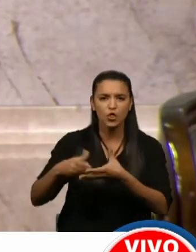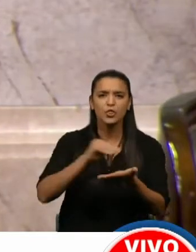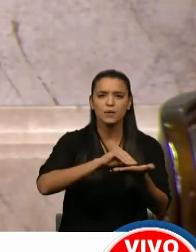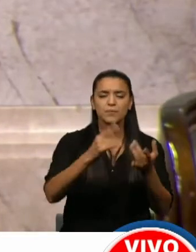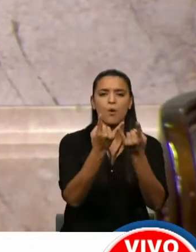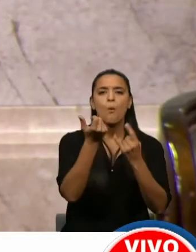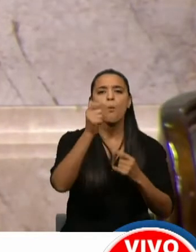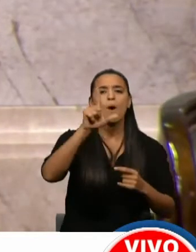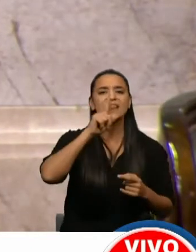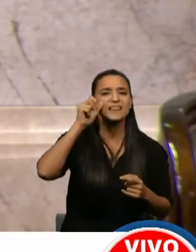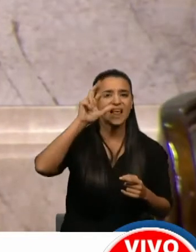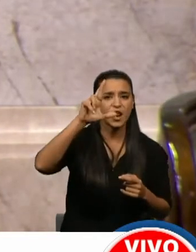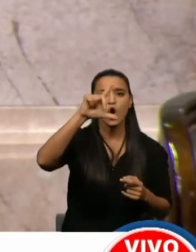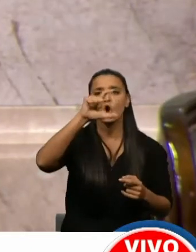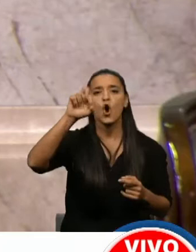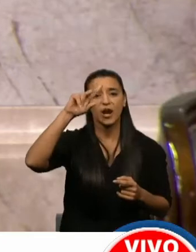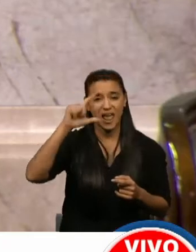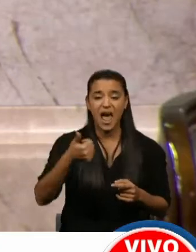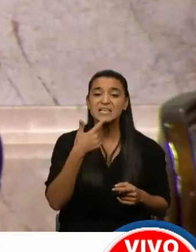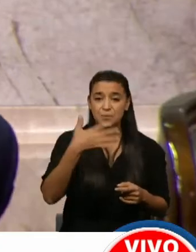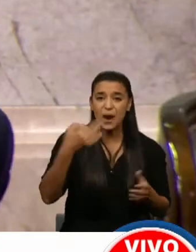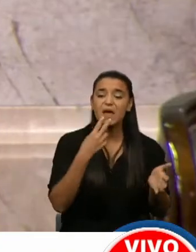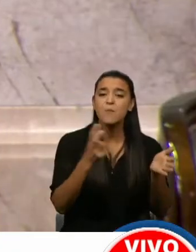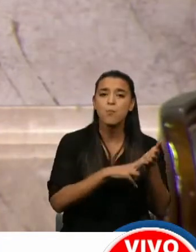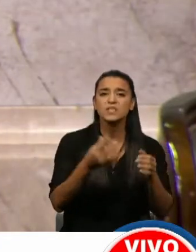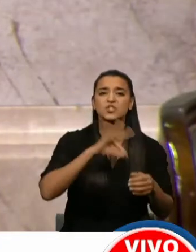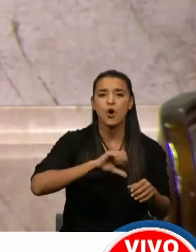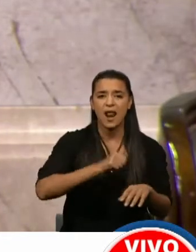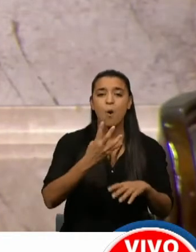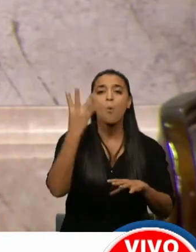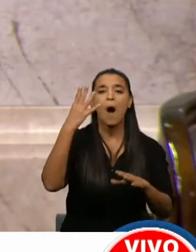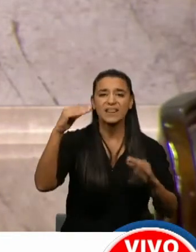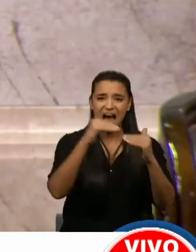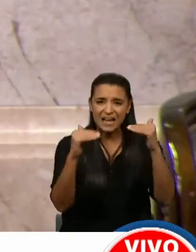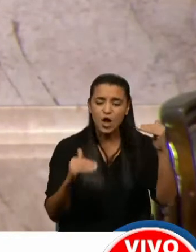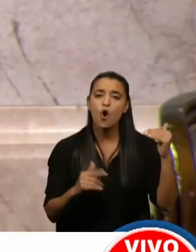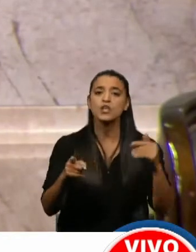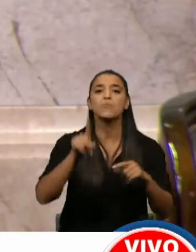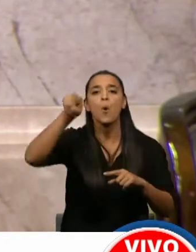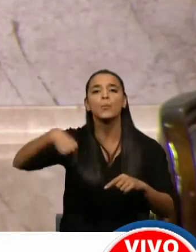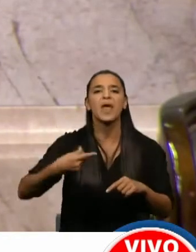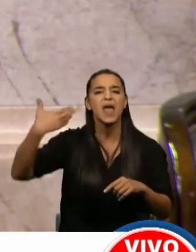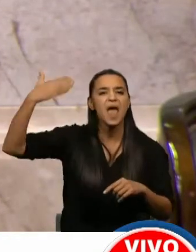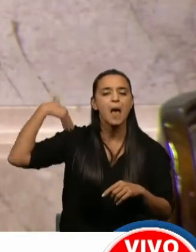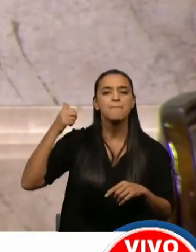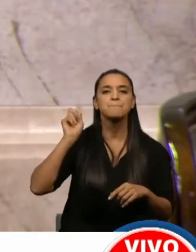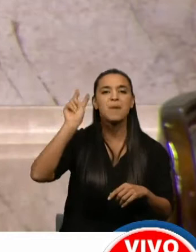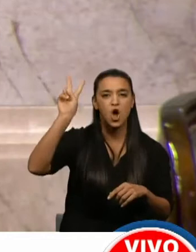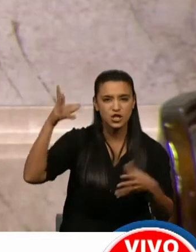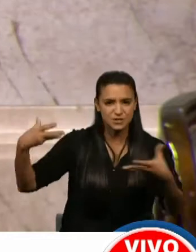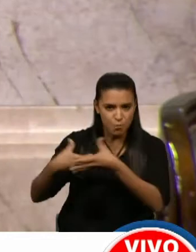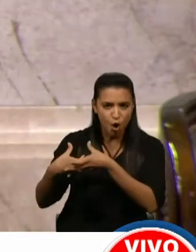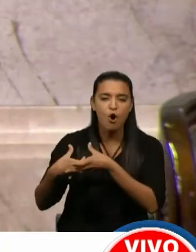diputado Walter Correa. Es cierto que el impuesto a las ganancias de la cuarta categoría nació durante el peronismo, pero es